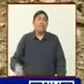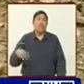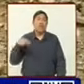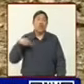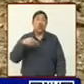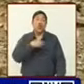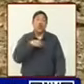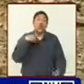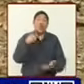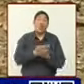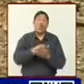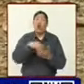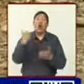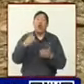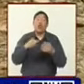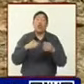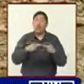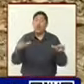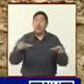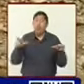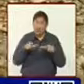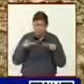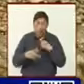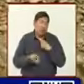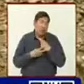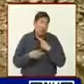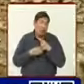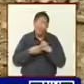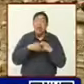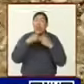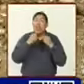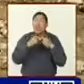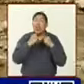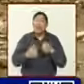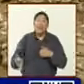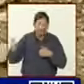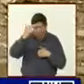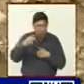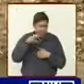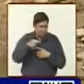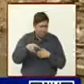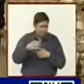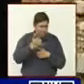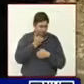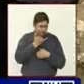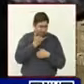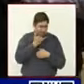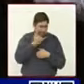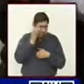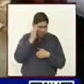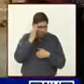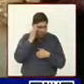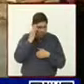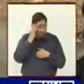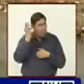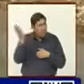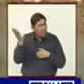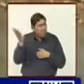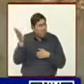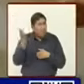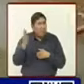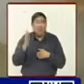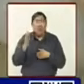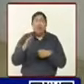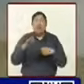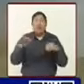Hemos llegado a la represa que la Secretaría de Medio Ambiente de la Ciudad del Alto había observado como con riesgo, y es esta, la